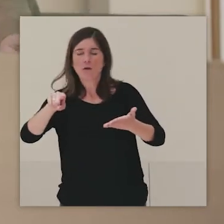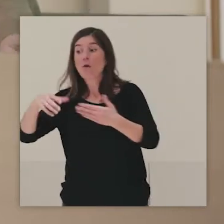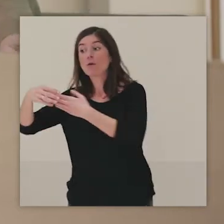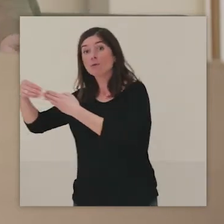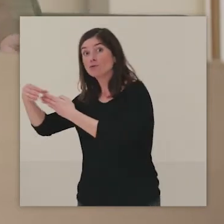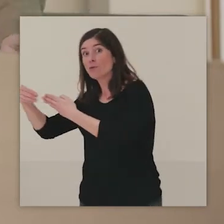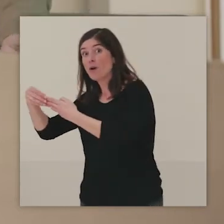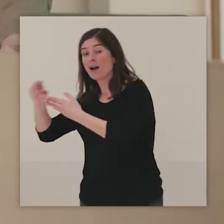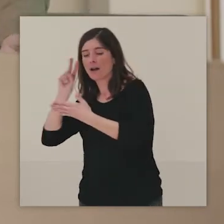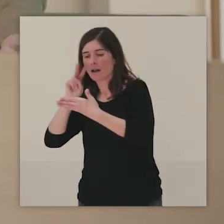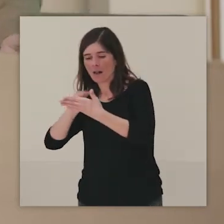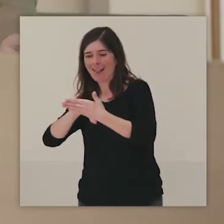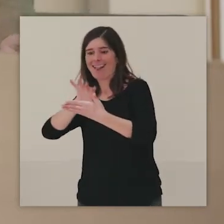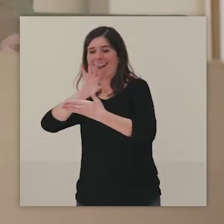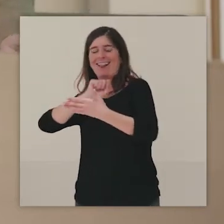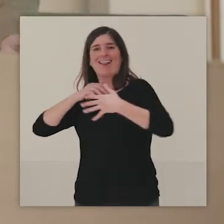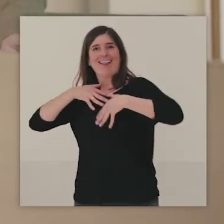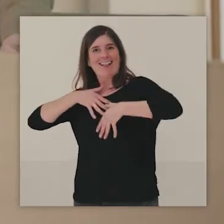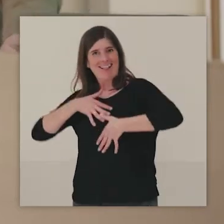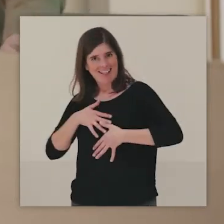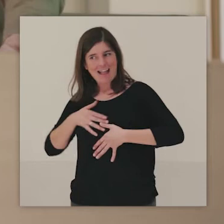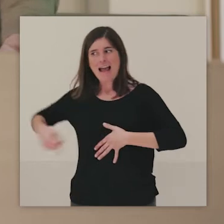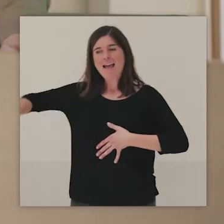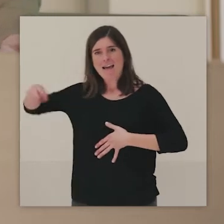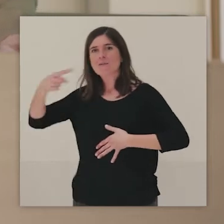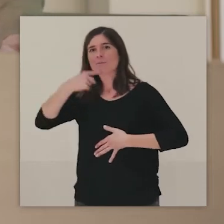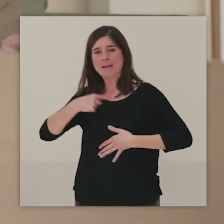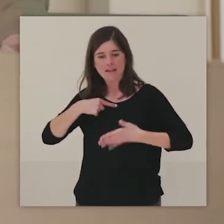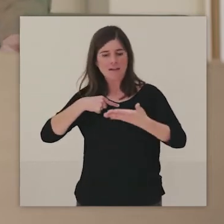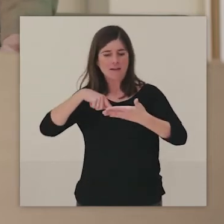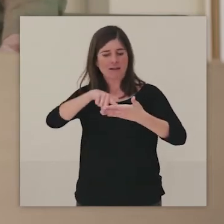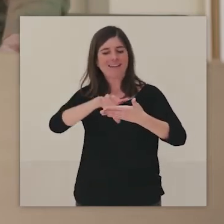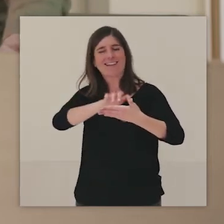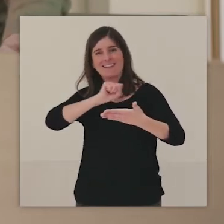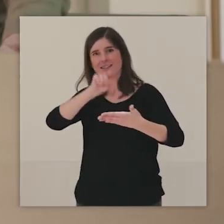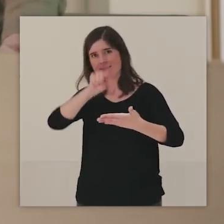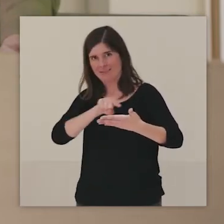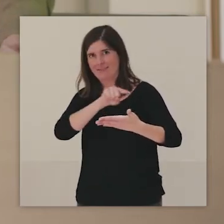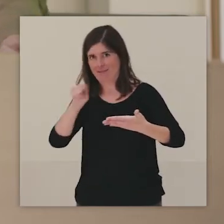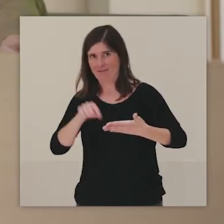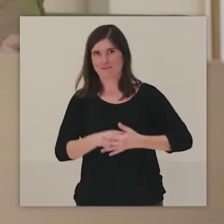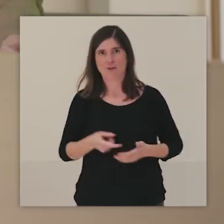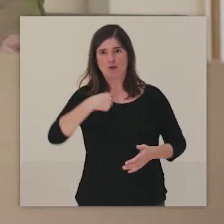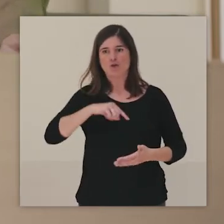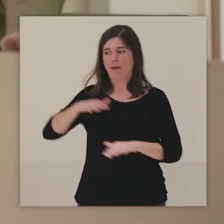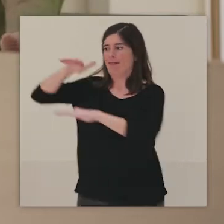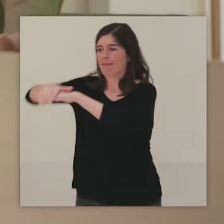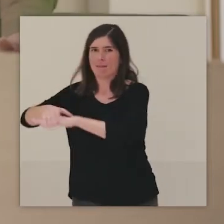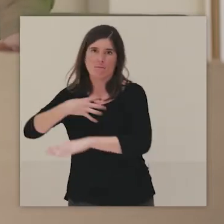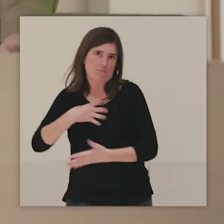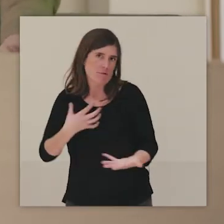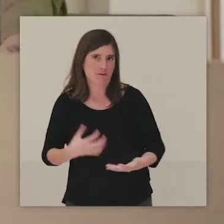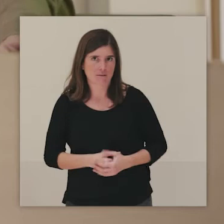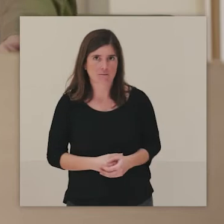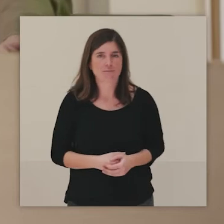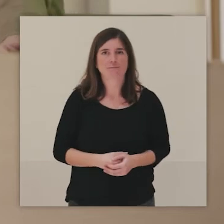usuarios de esas herramientas de accesibilidad con las que trabajamos. ¿Y cuáles son